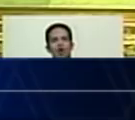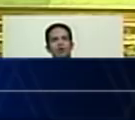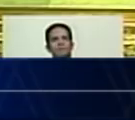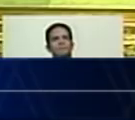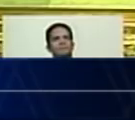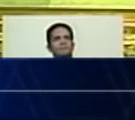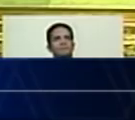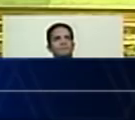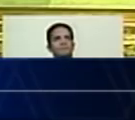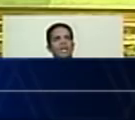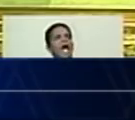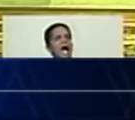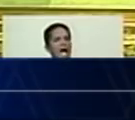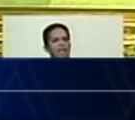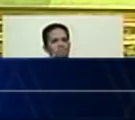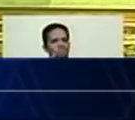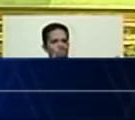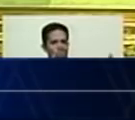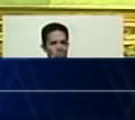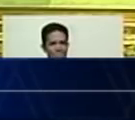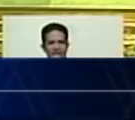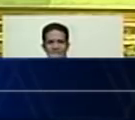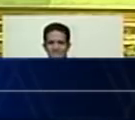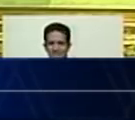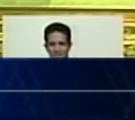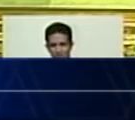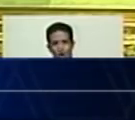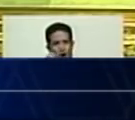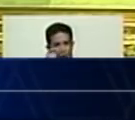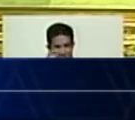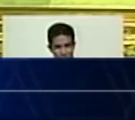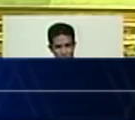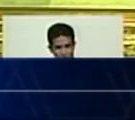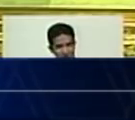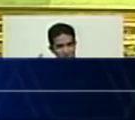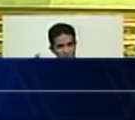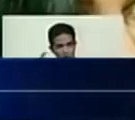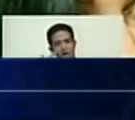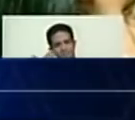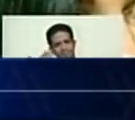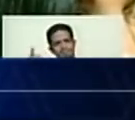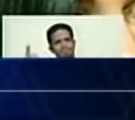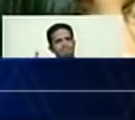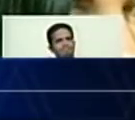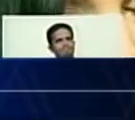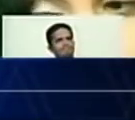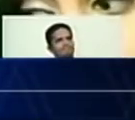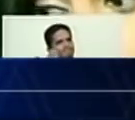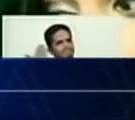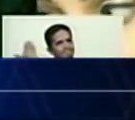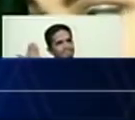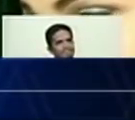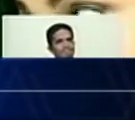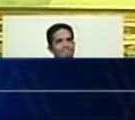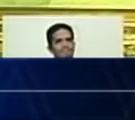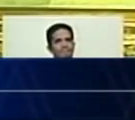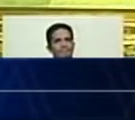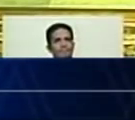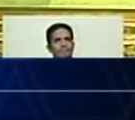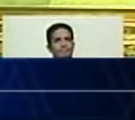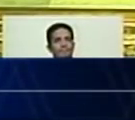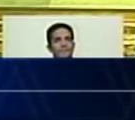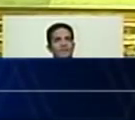nuestro viceministro Ramón Gordills, el que estaba en la foto que les mostramos hace minutos. Bueno, yo quisiera dejar esta introducción hasta